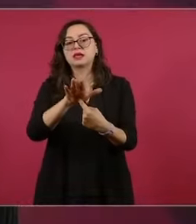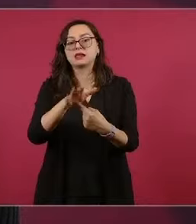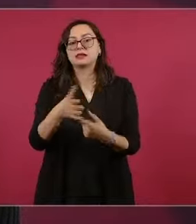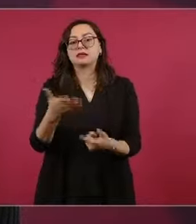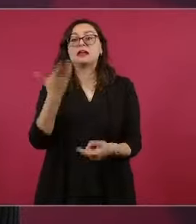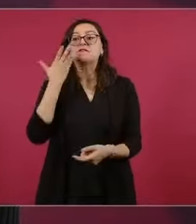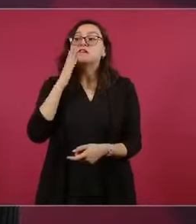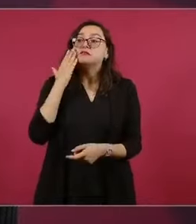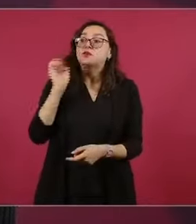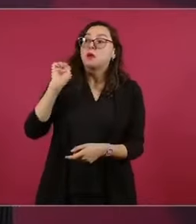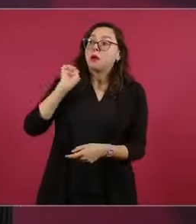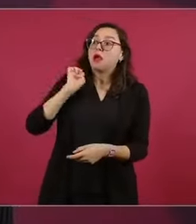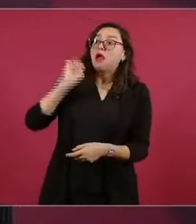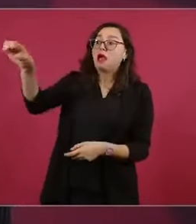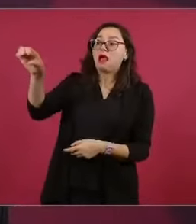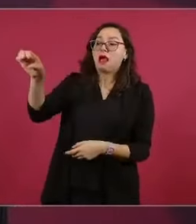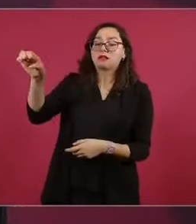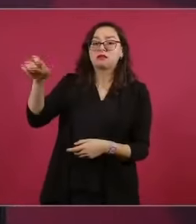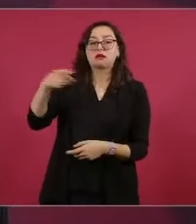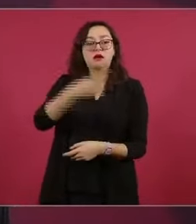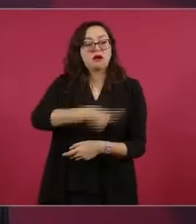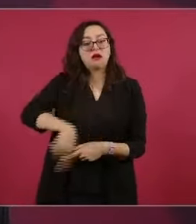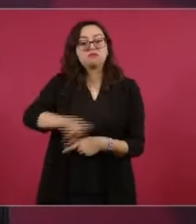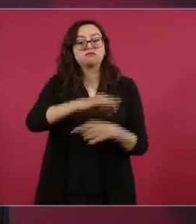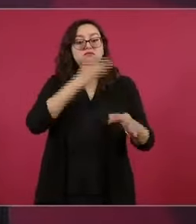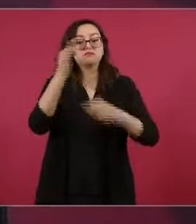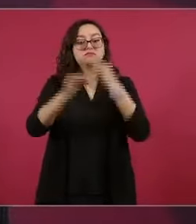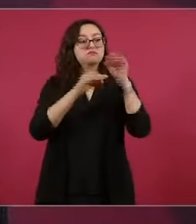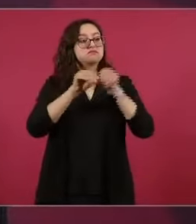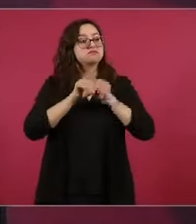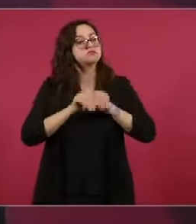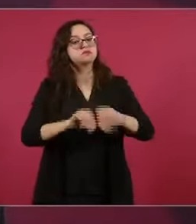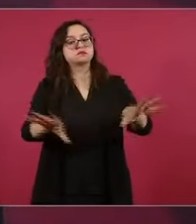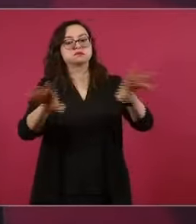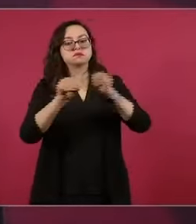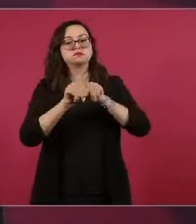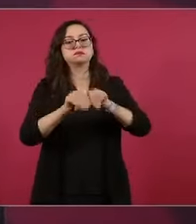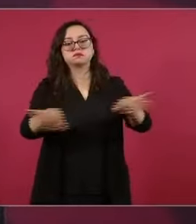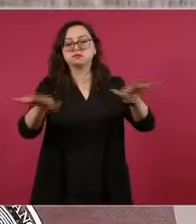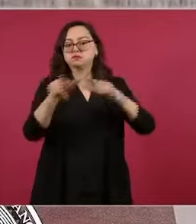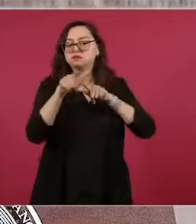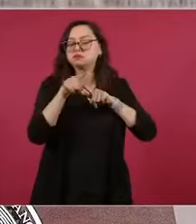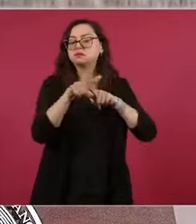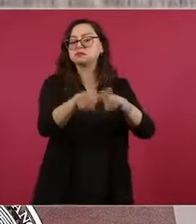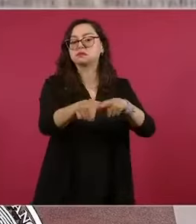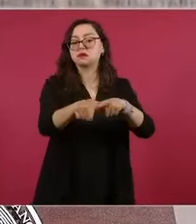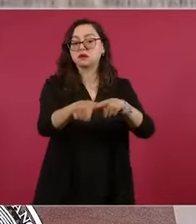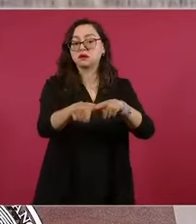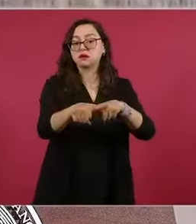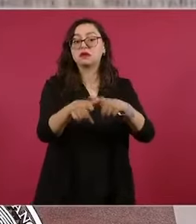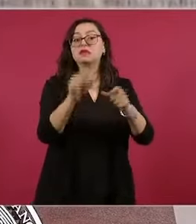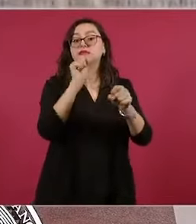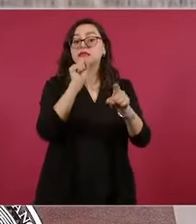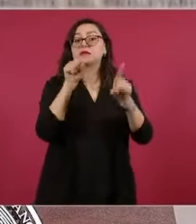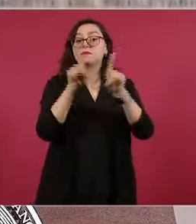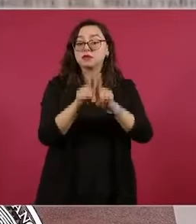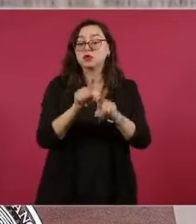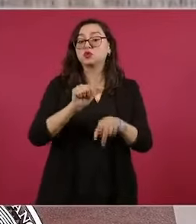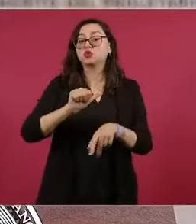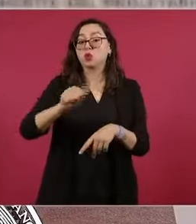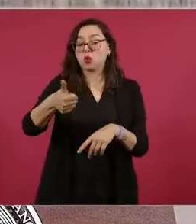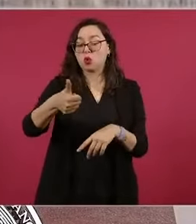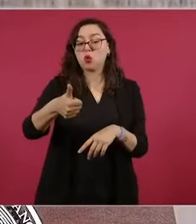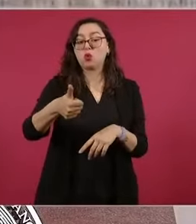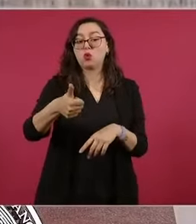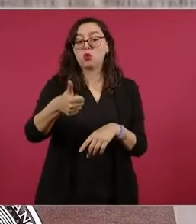plataforma para seguir diseminando esta campaña negra. Y a otro personaje